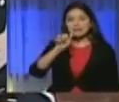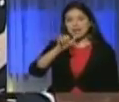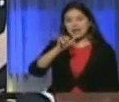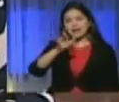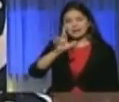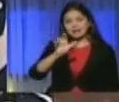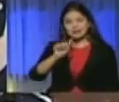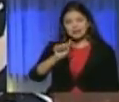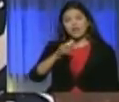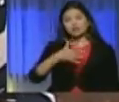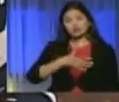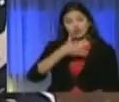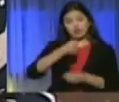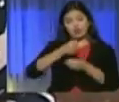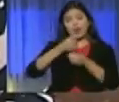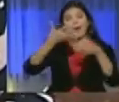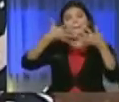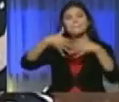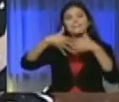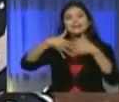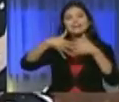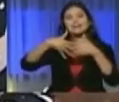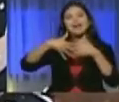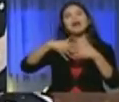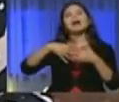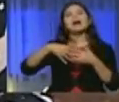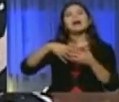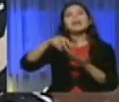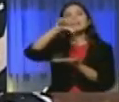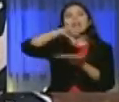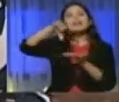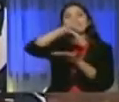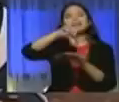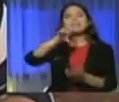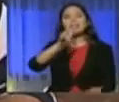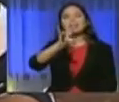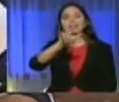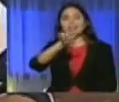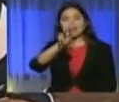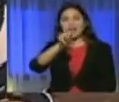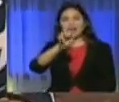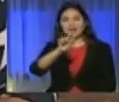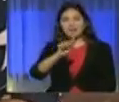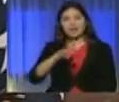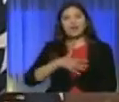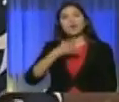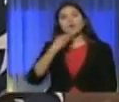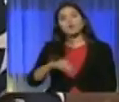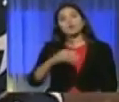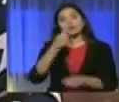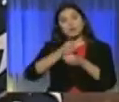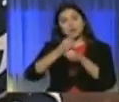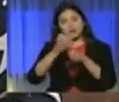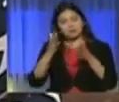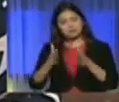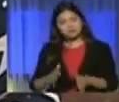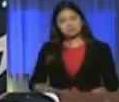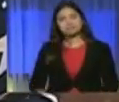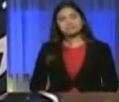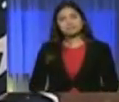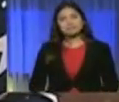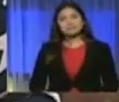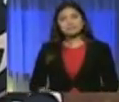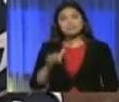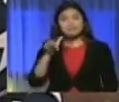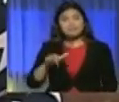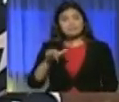Trabajadora de Industrias Diana, de la Juventud Obrera Socialista de Trabajadores. Fíjense. Esta es una